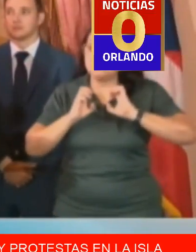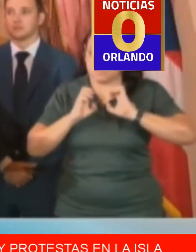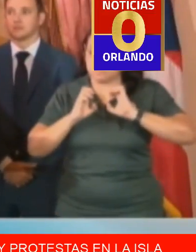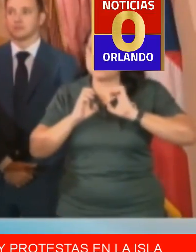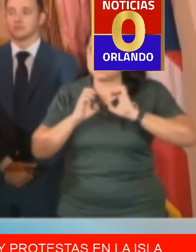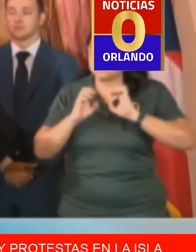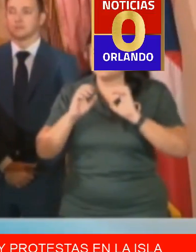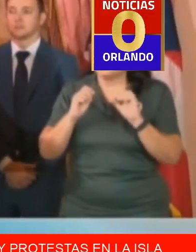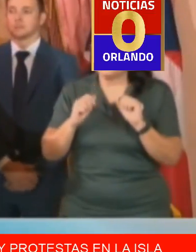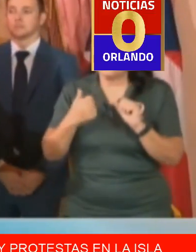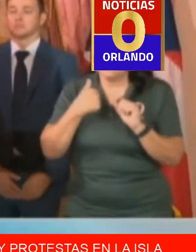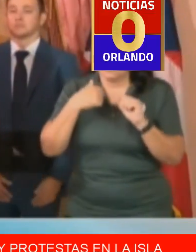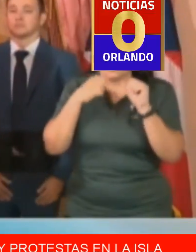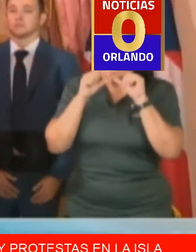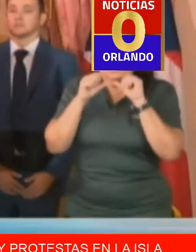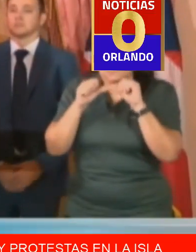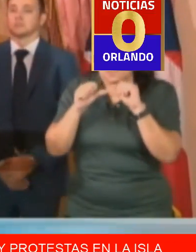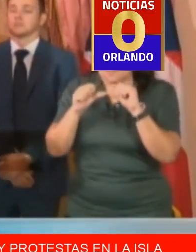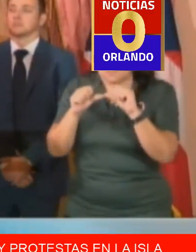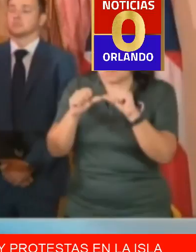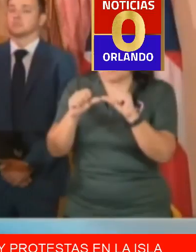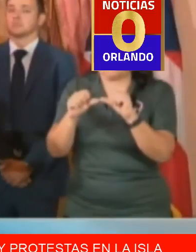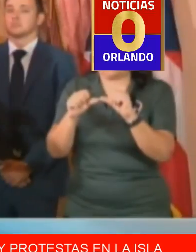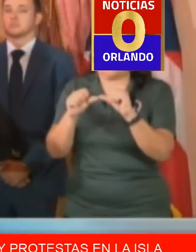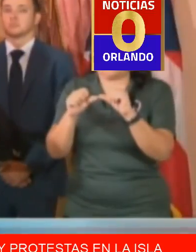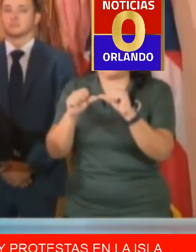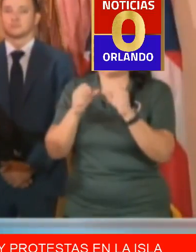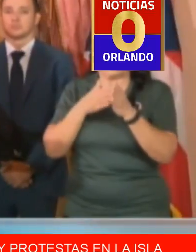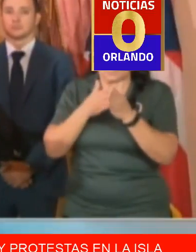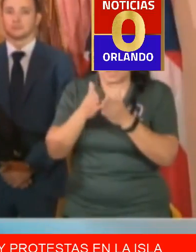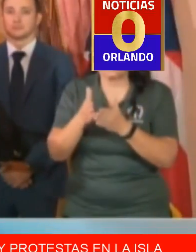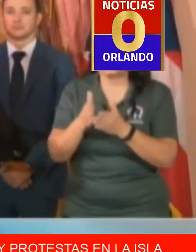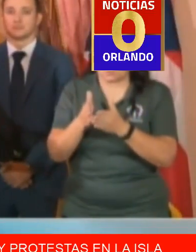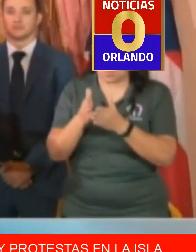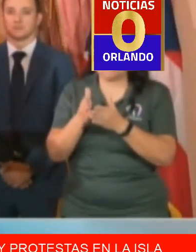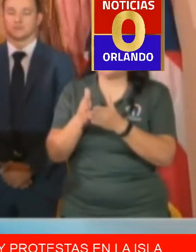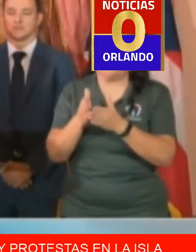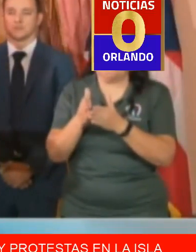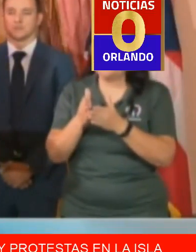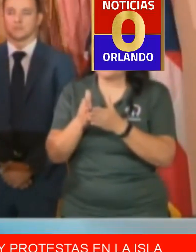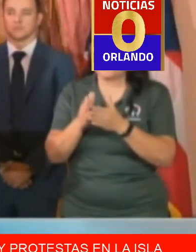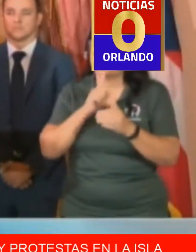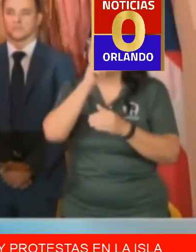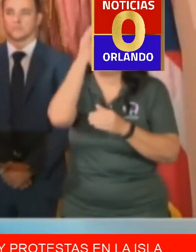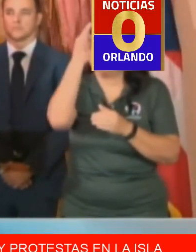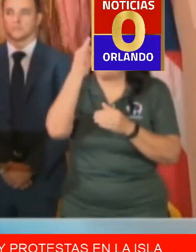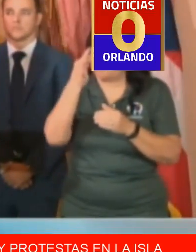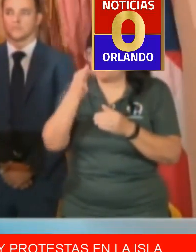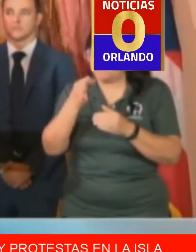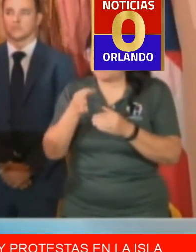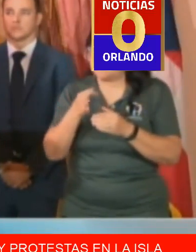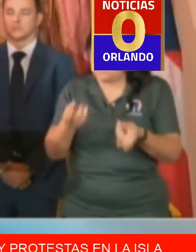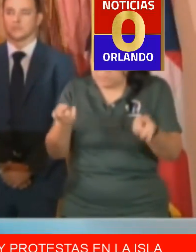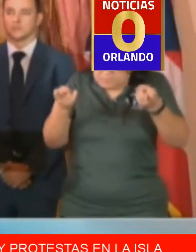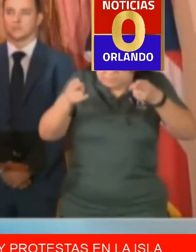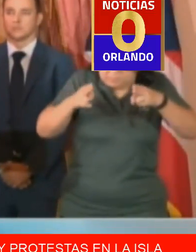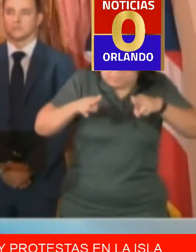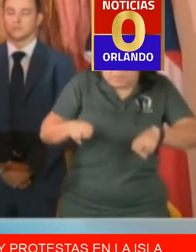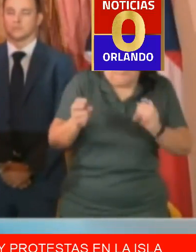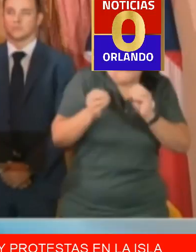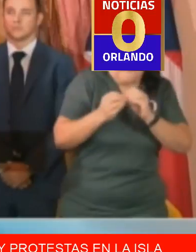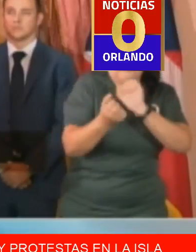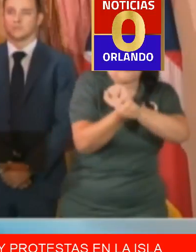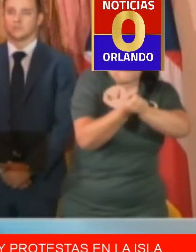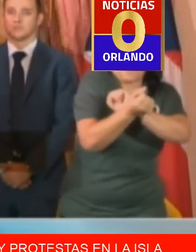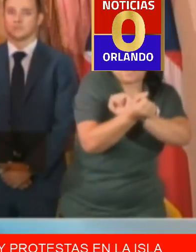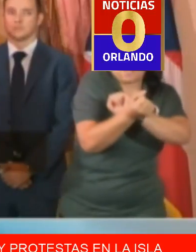voy a seguir esa dirección para asegurarnos que si en el evento de que existan más